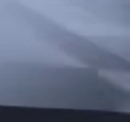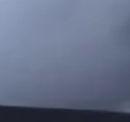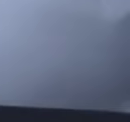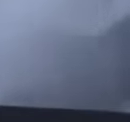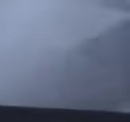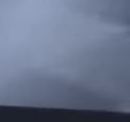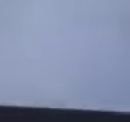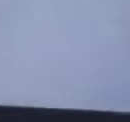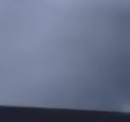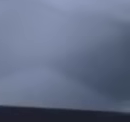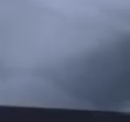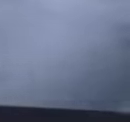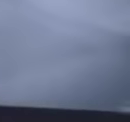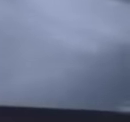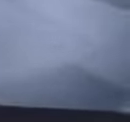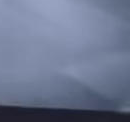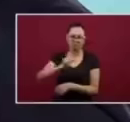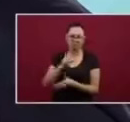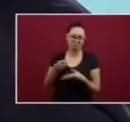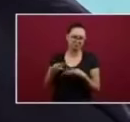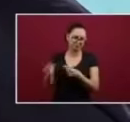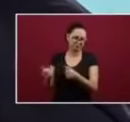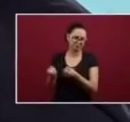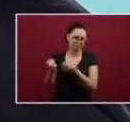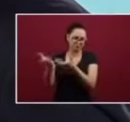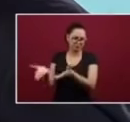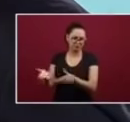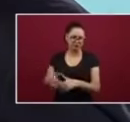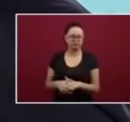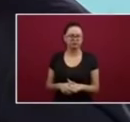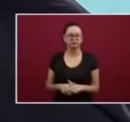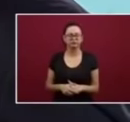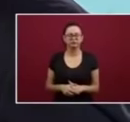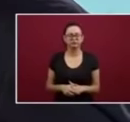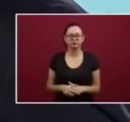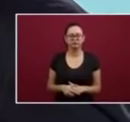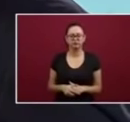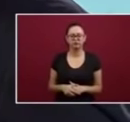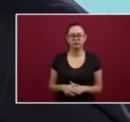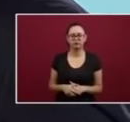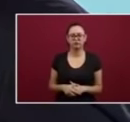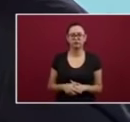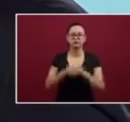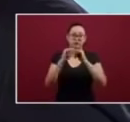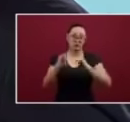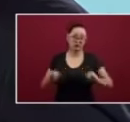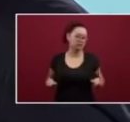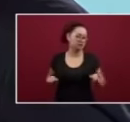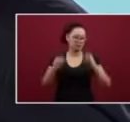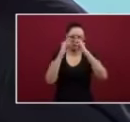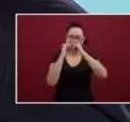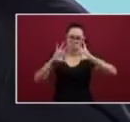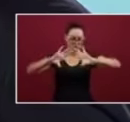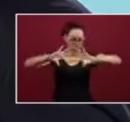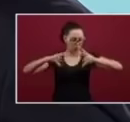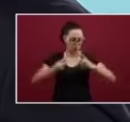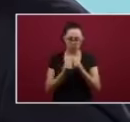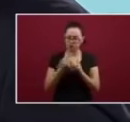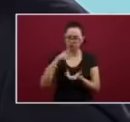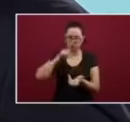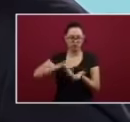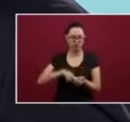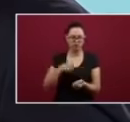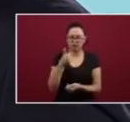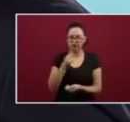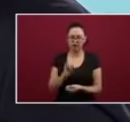momento tenemos planeado 4 propiedades hasta este momento. Sin embargo, es muy probable que aumente. Hay 2 propiedades en